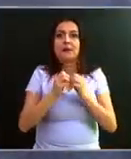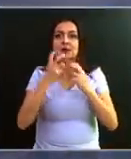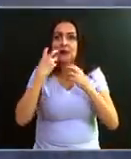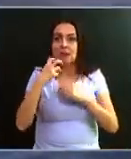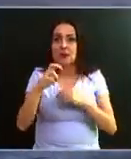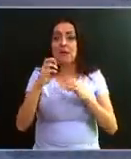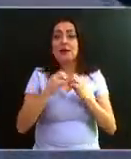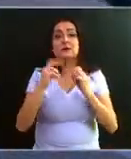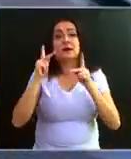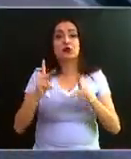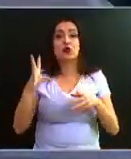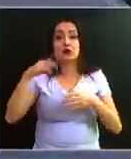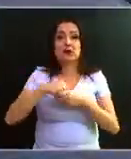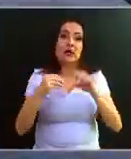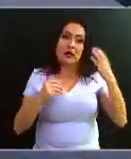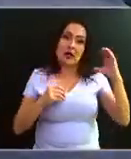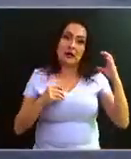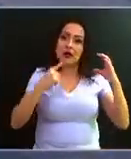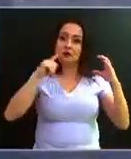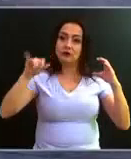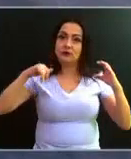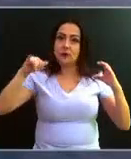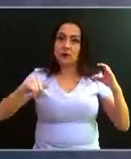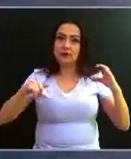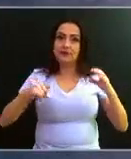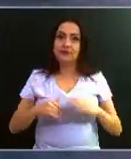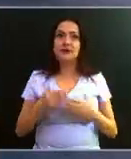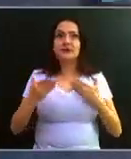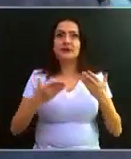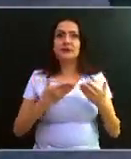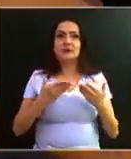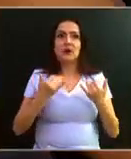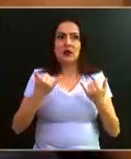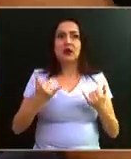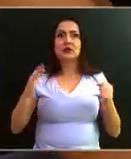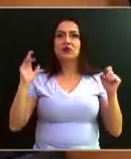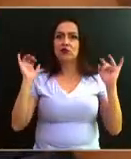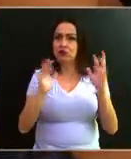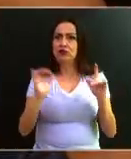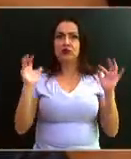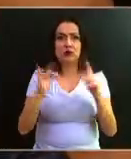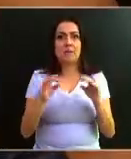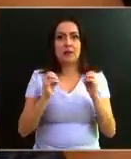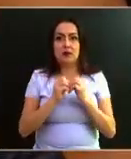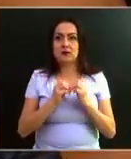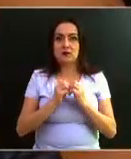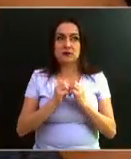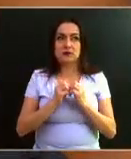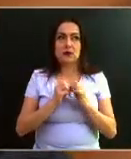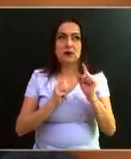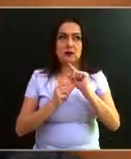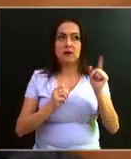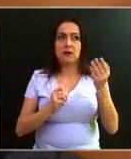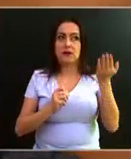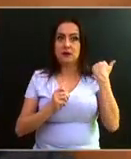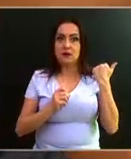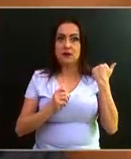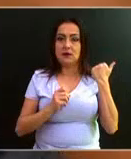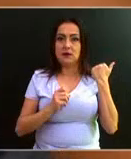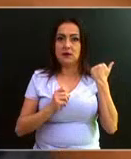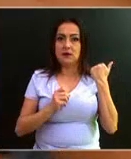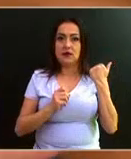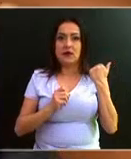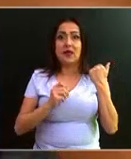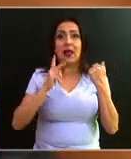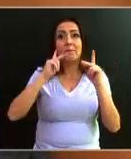transportar pasajeros entre Cartago y San José. O sea, el servicio se ha estado llenando más. De hecho, la semana pasada dejaban